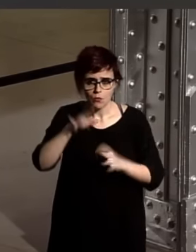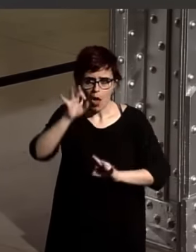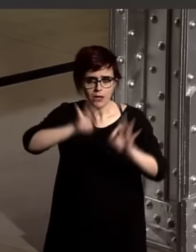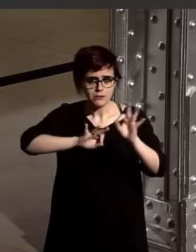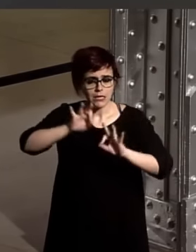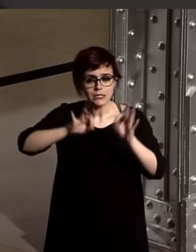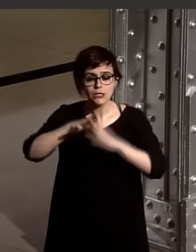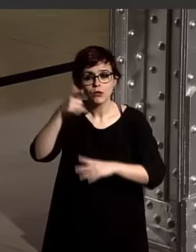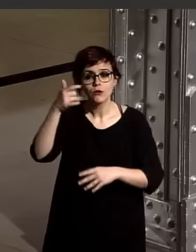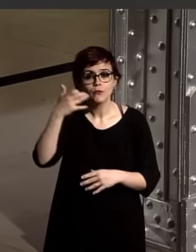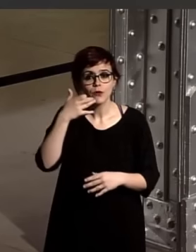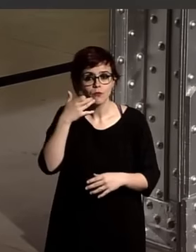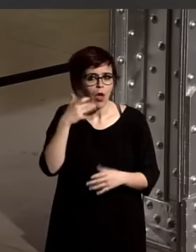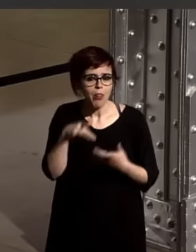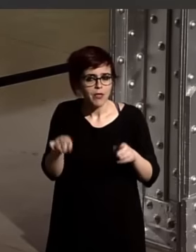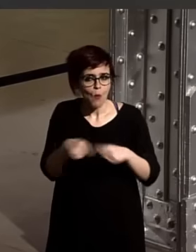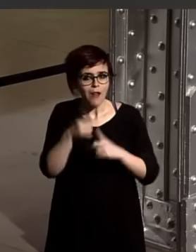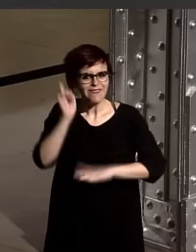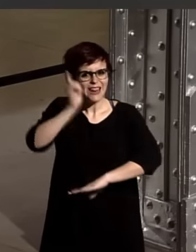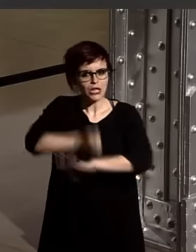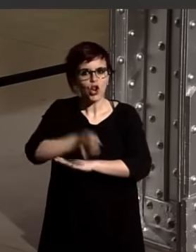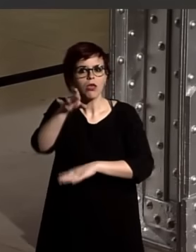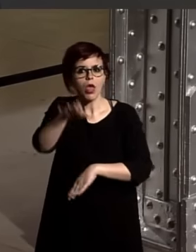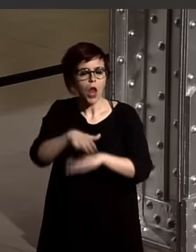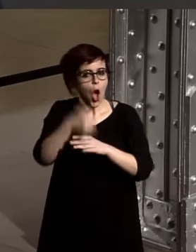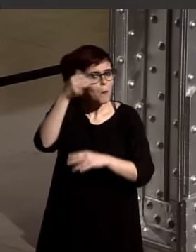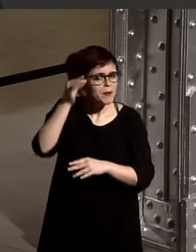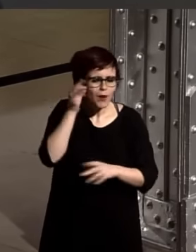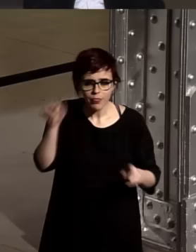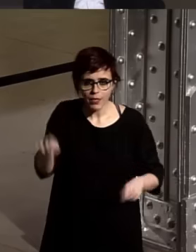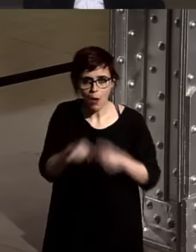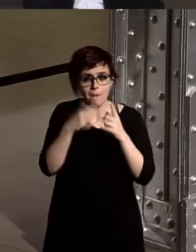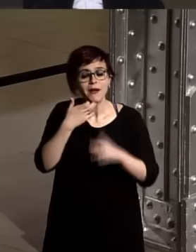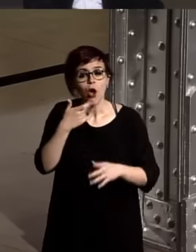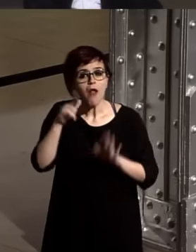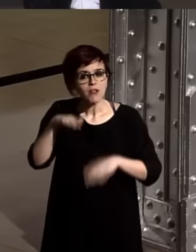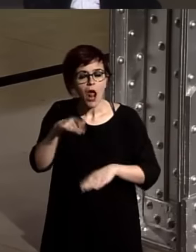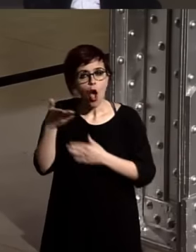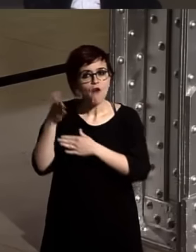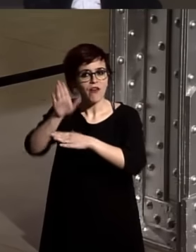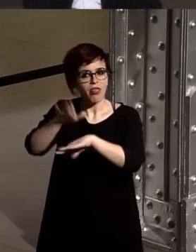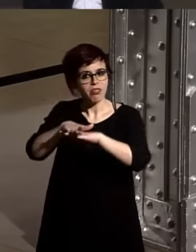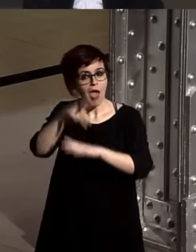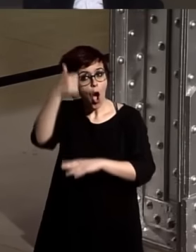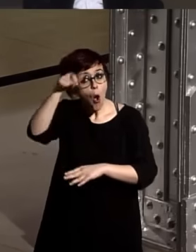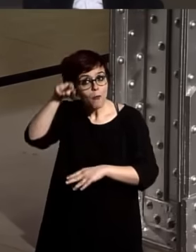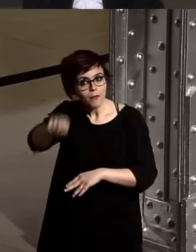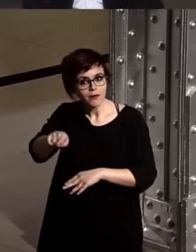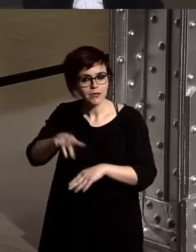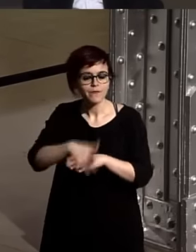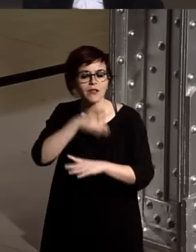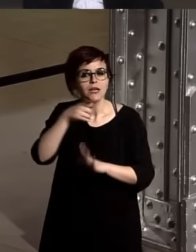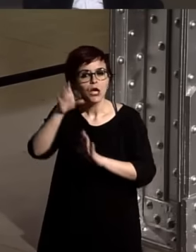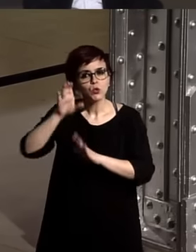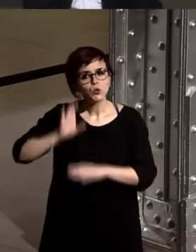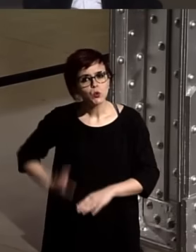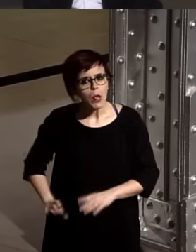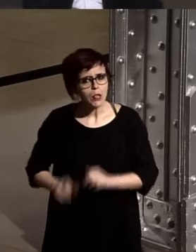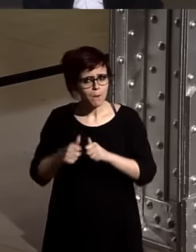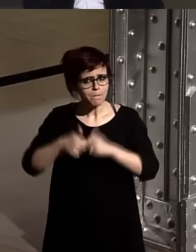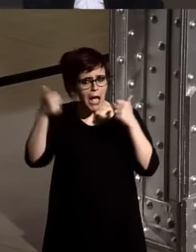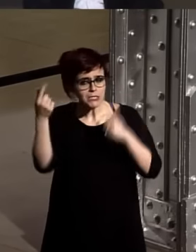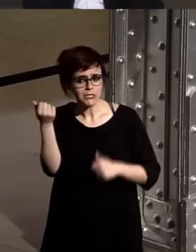daban el trabajo con más probabilidad al al currículum que tenía hombre de hombre le ofrecían un salario mayor y le ofrecían más